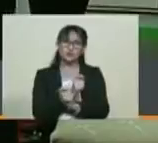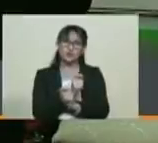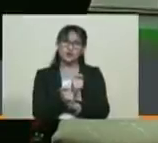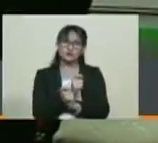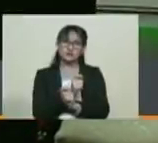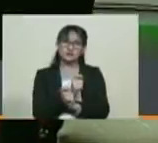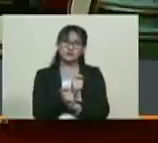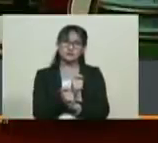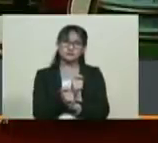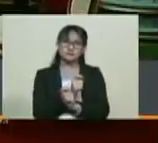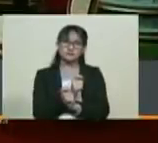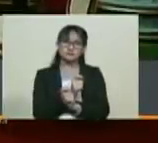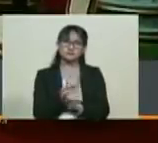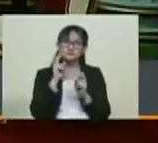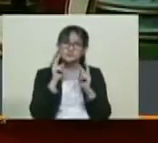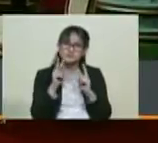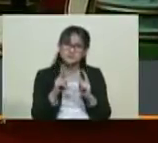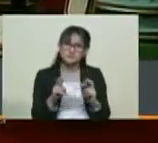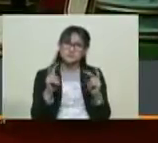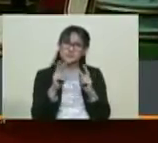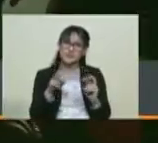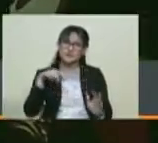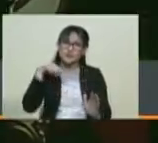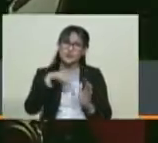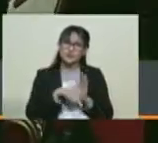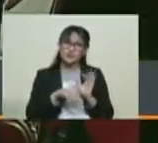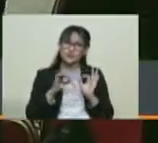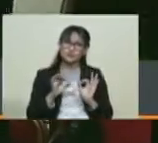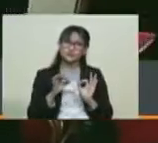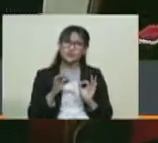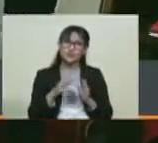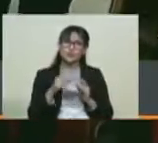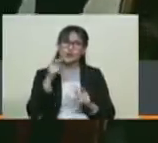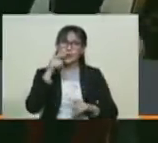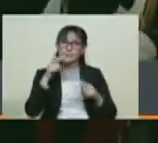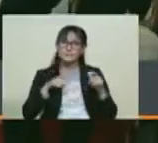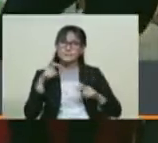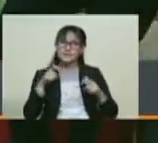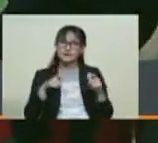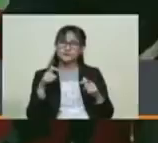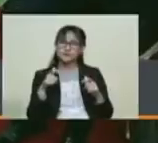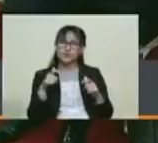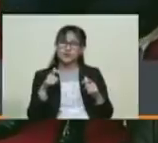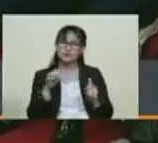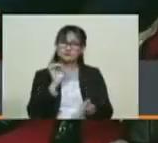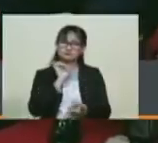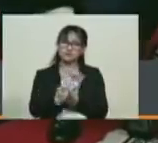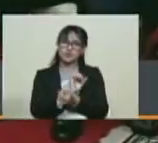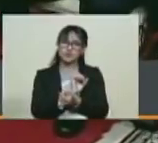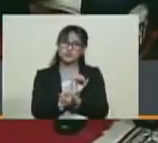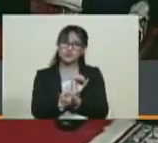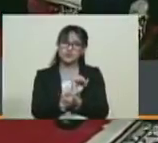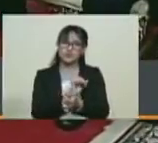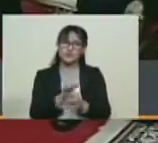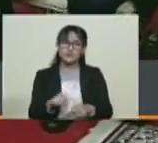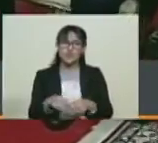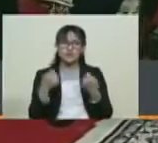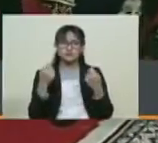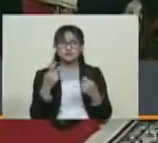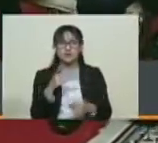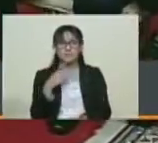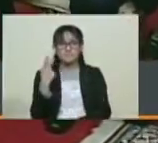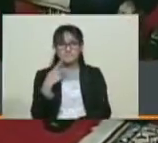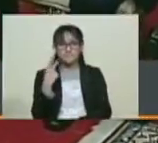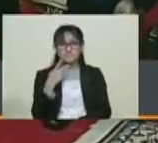para que se haga esa revisión exhaustiva de lo que son aquellas personas que están detenidas por violencia política y que